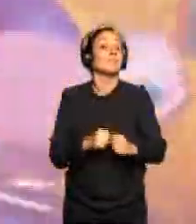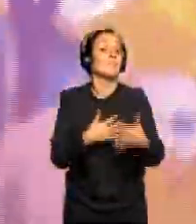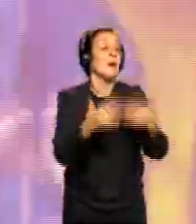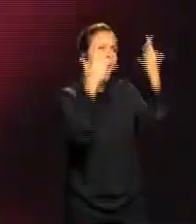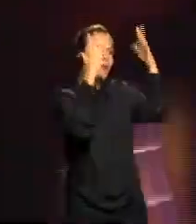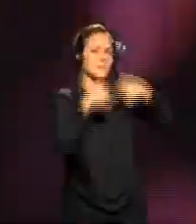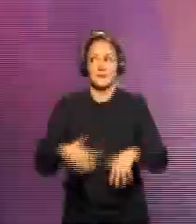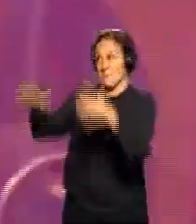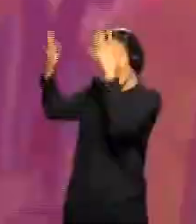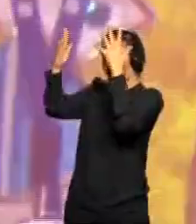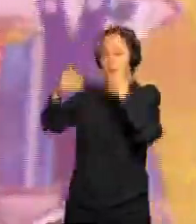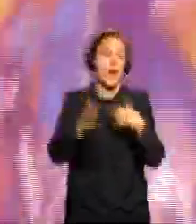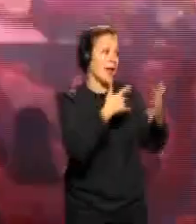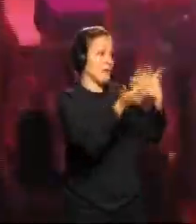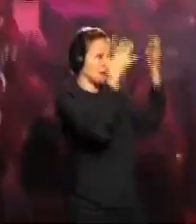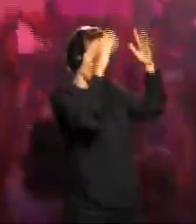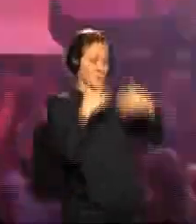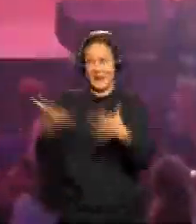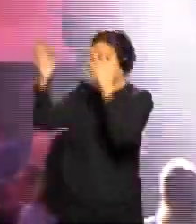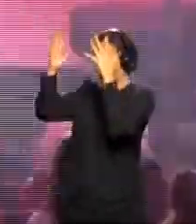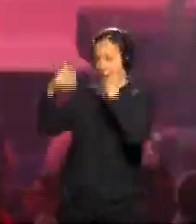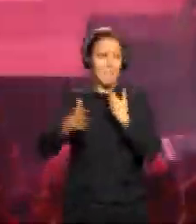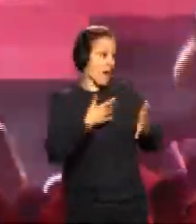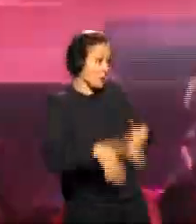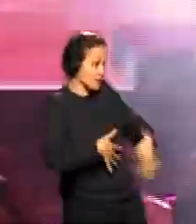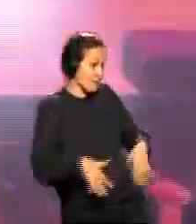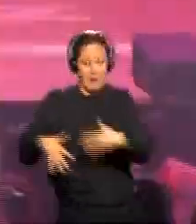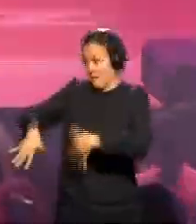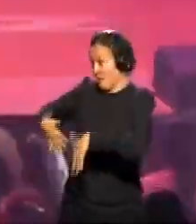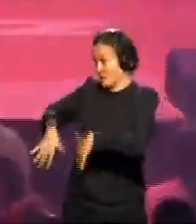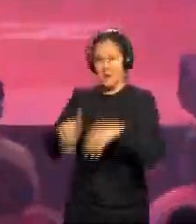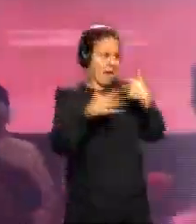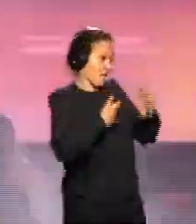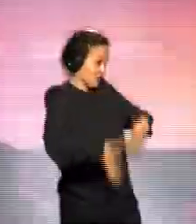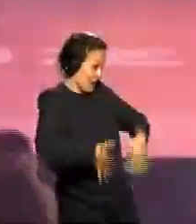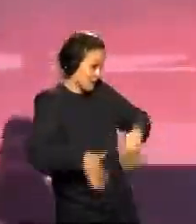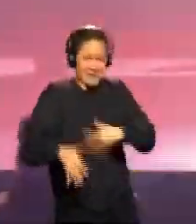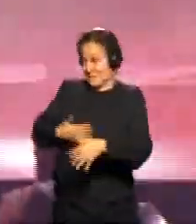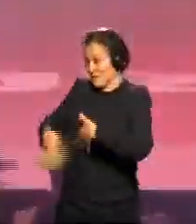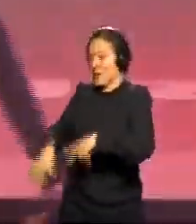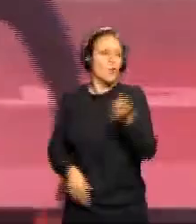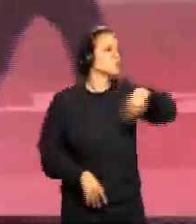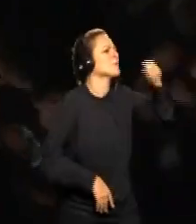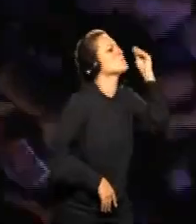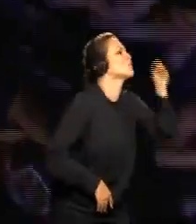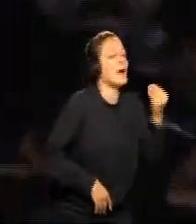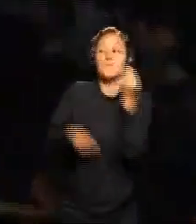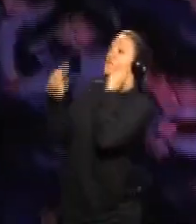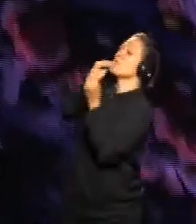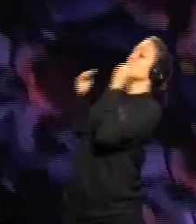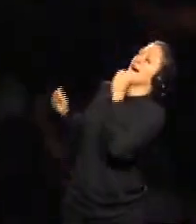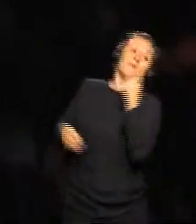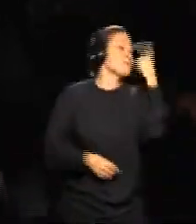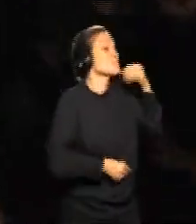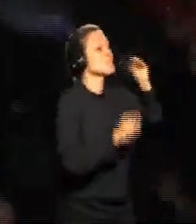arriba la mano, arriba la mano, arriba la mano, arriba la mano, abajo la mano, abajo la mano, abajo la mano, abajo la mano, dese un besito, dese